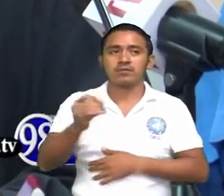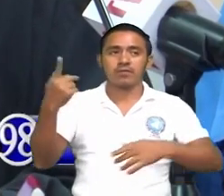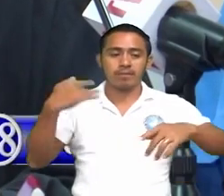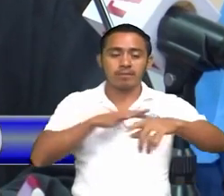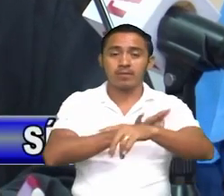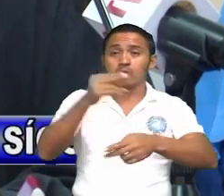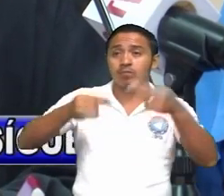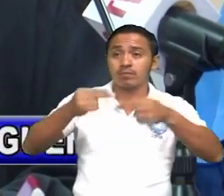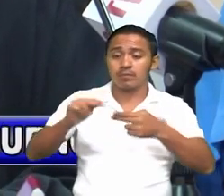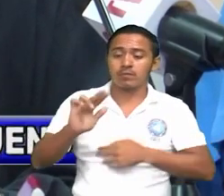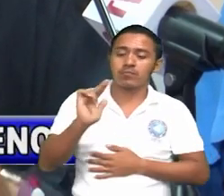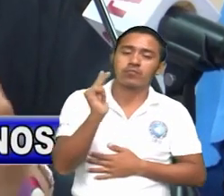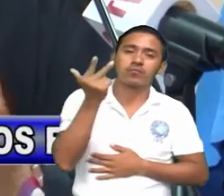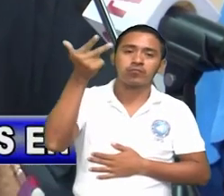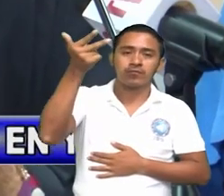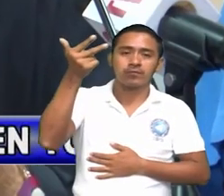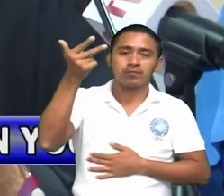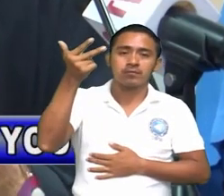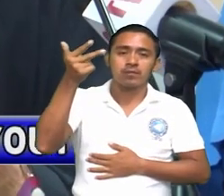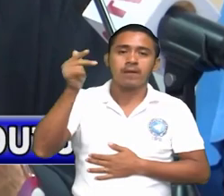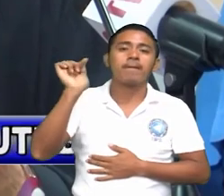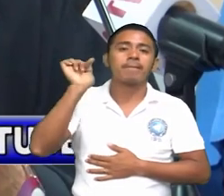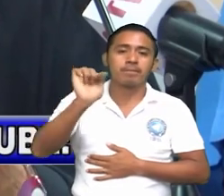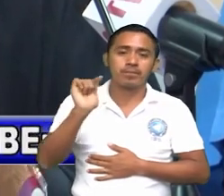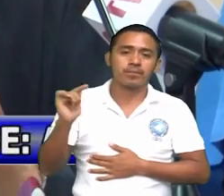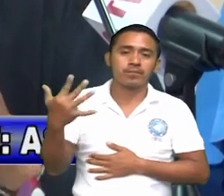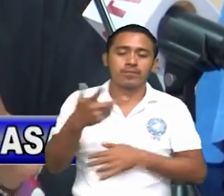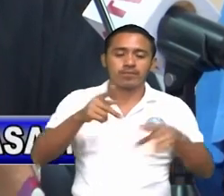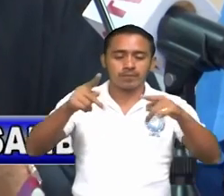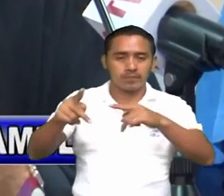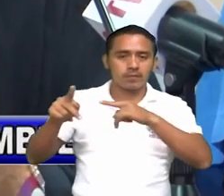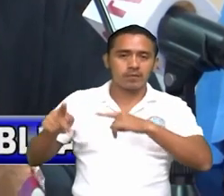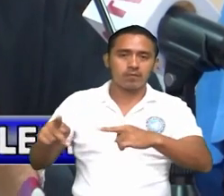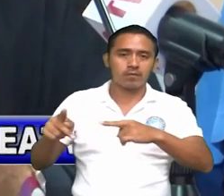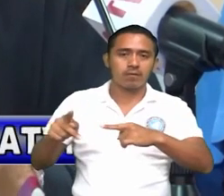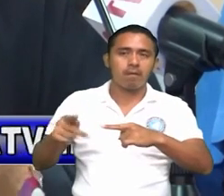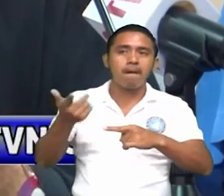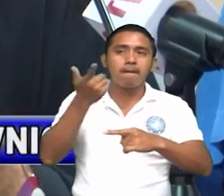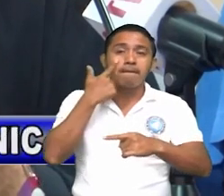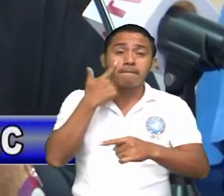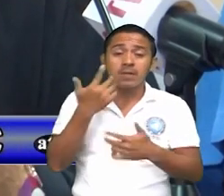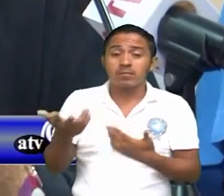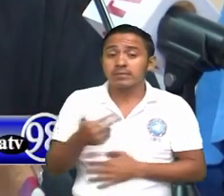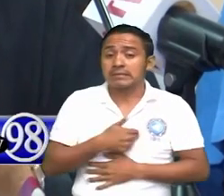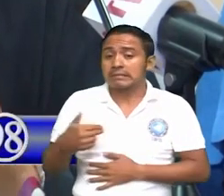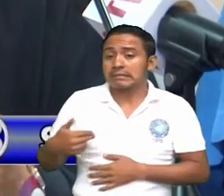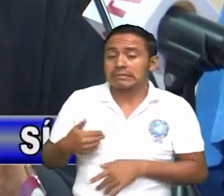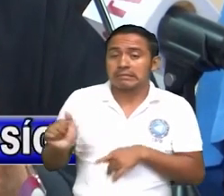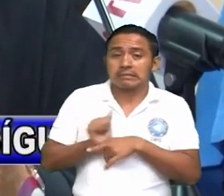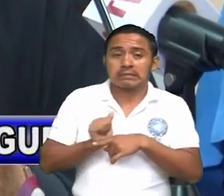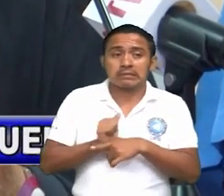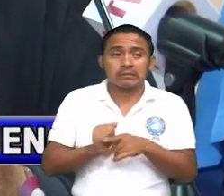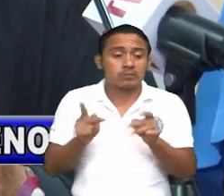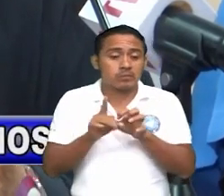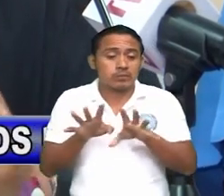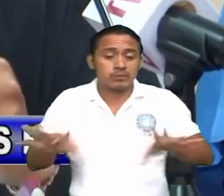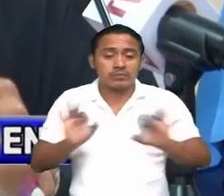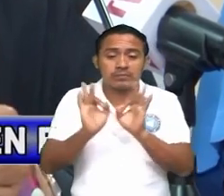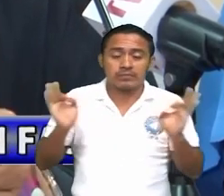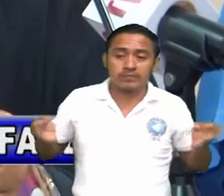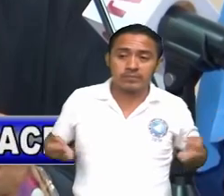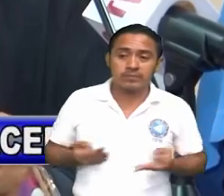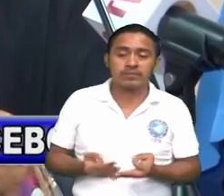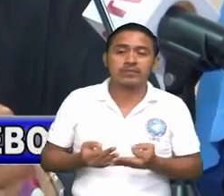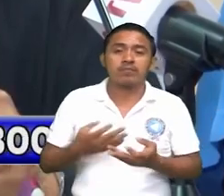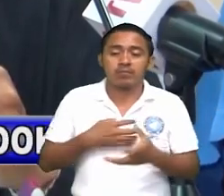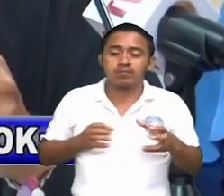8, para que todos pasemos a poner en práctica esos planes familiares, esos